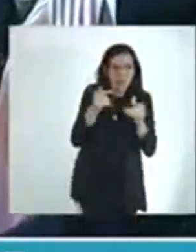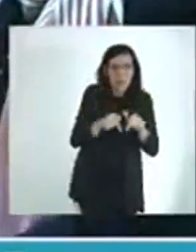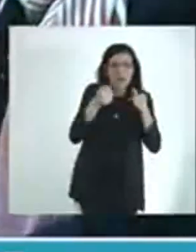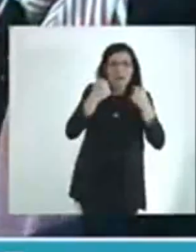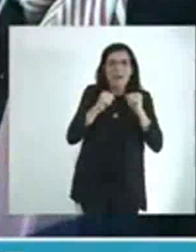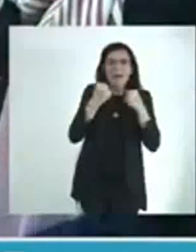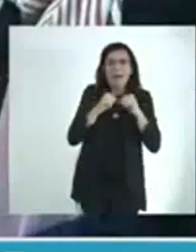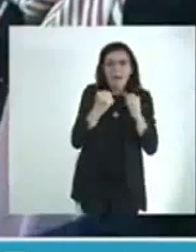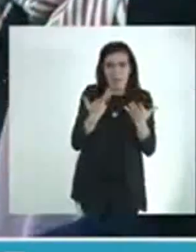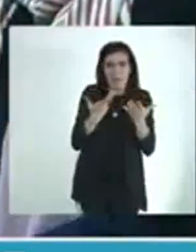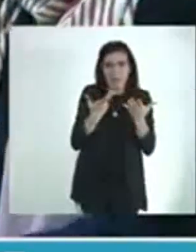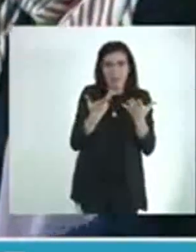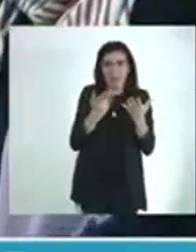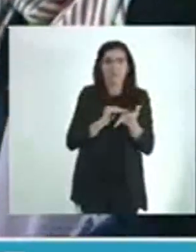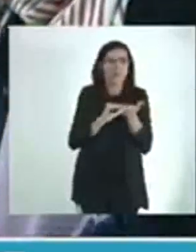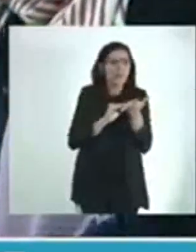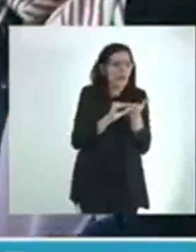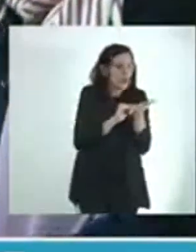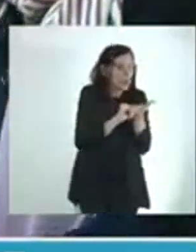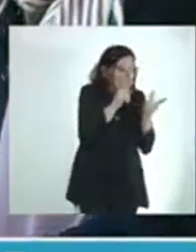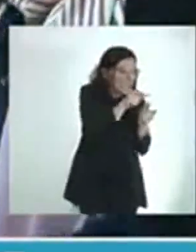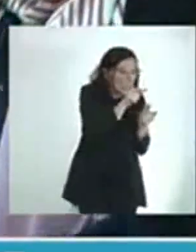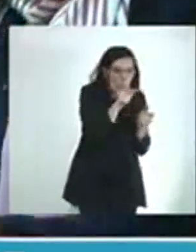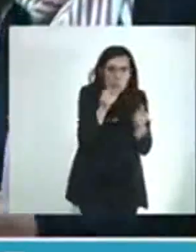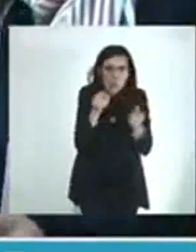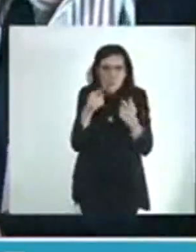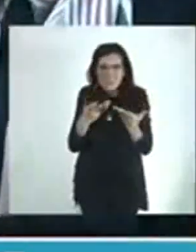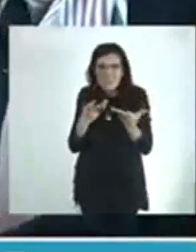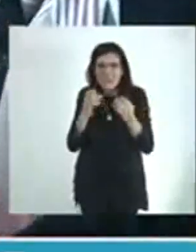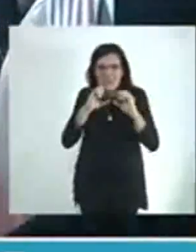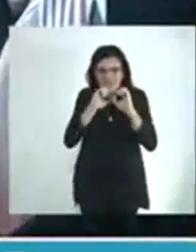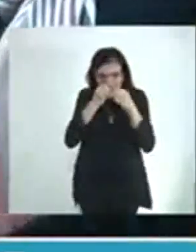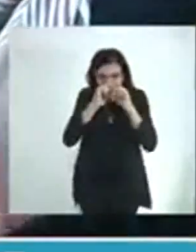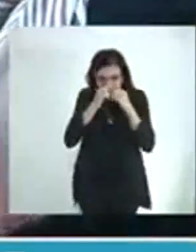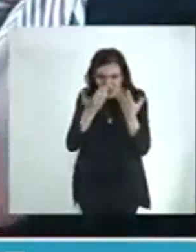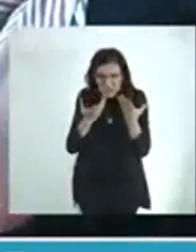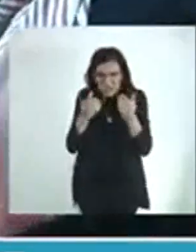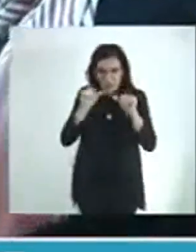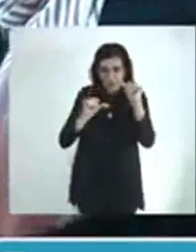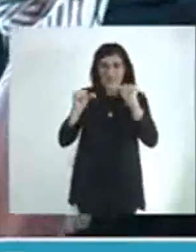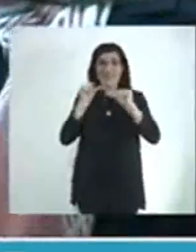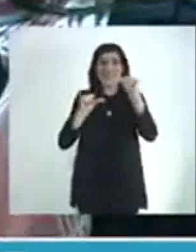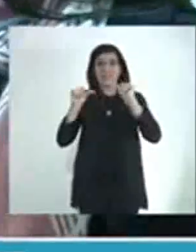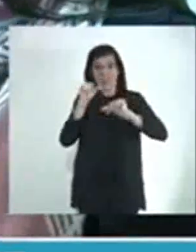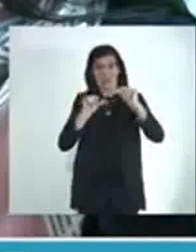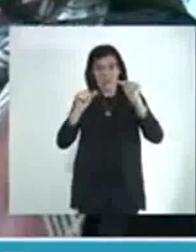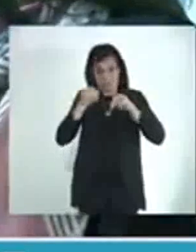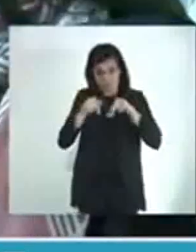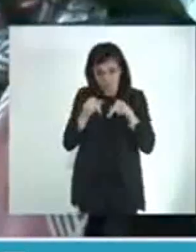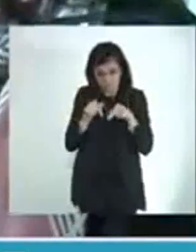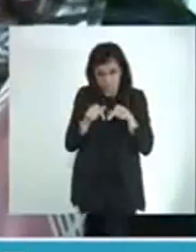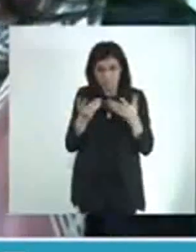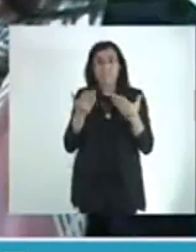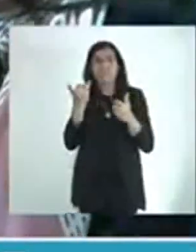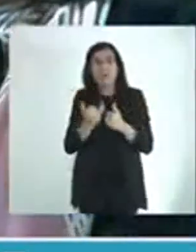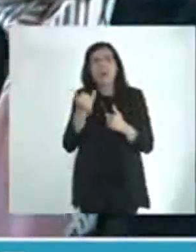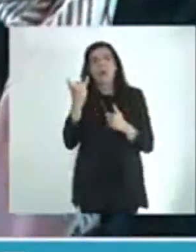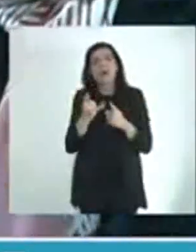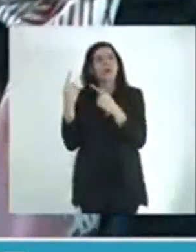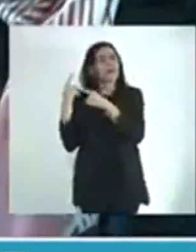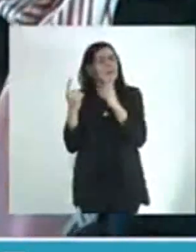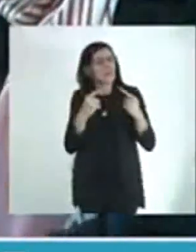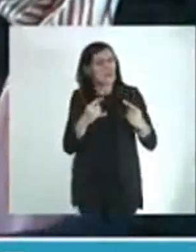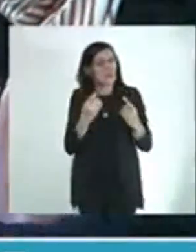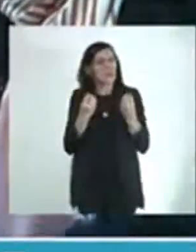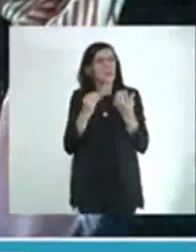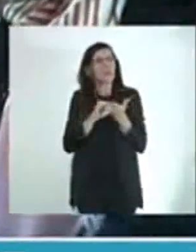Queremos destacar el uso tanto de los distintos laboratorios, en este caso ustedes están viendo el laboratorio de química, pero como mencionaste antes, hay distintos laboratorios y es